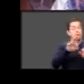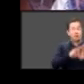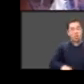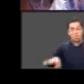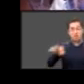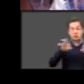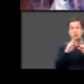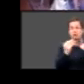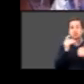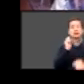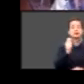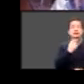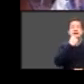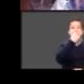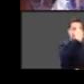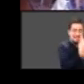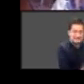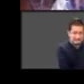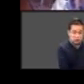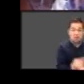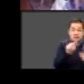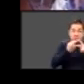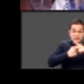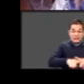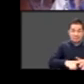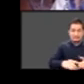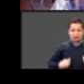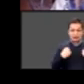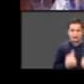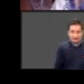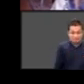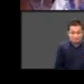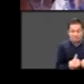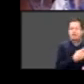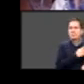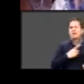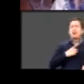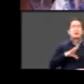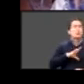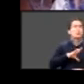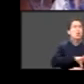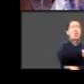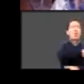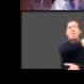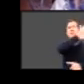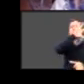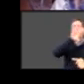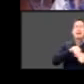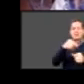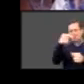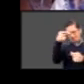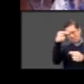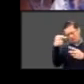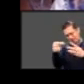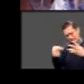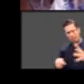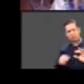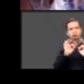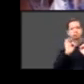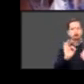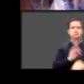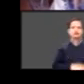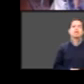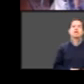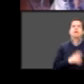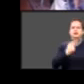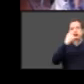manera integral para estos propósitos de desarrollo pleno de las capacidades y del ejercicio